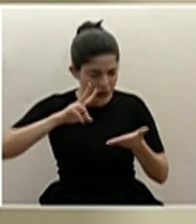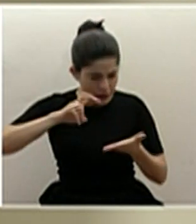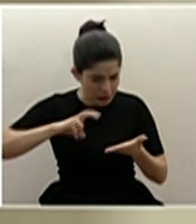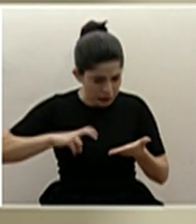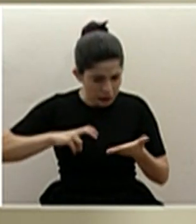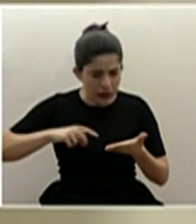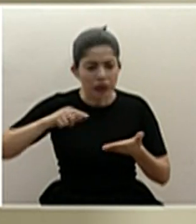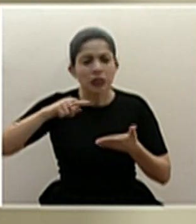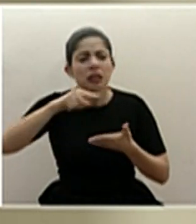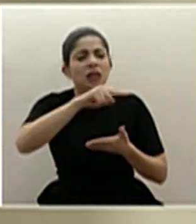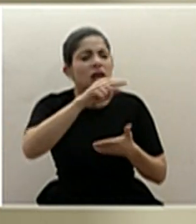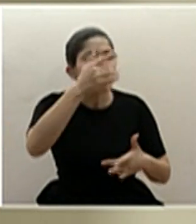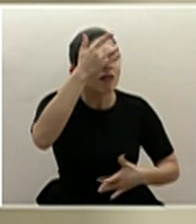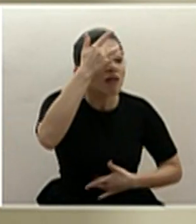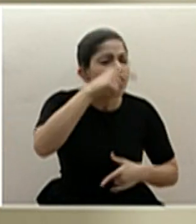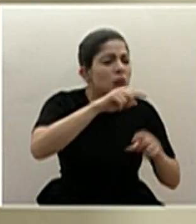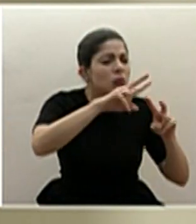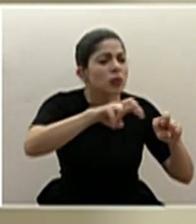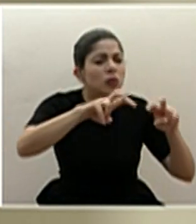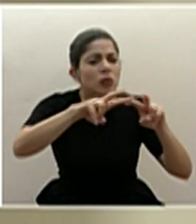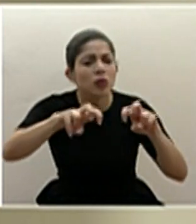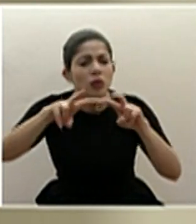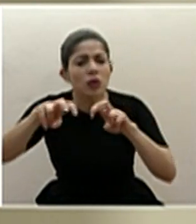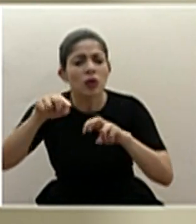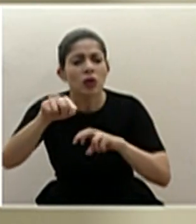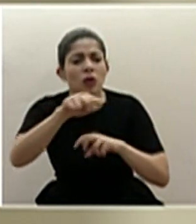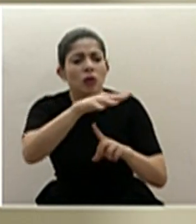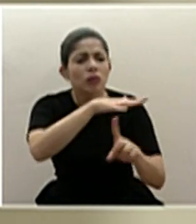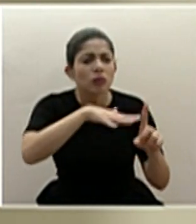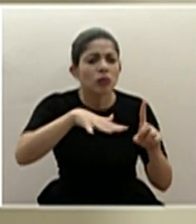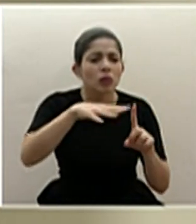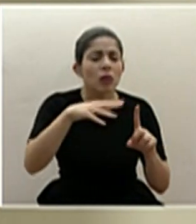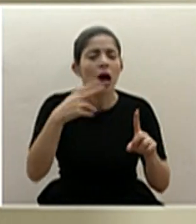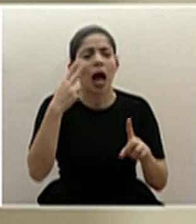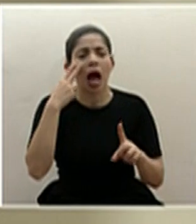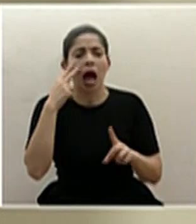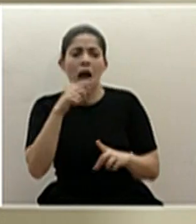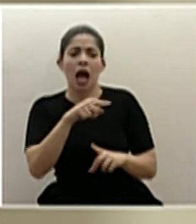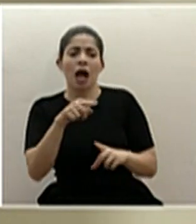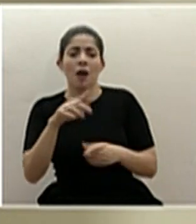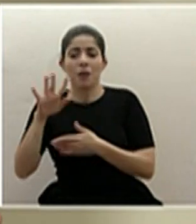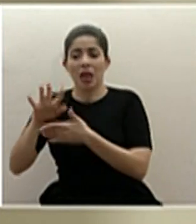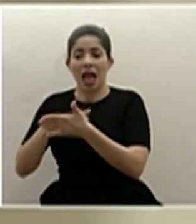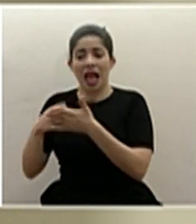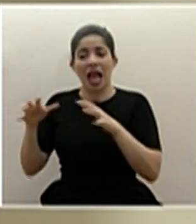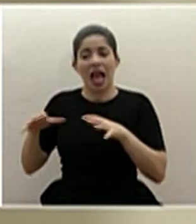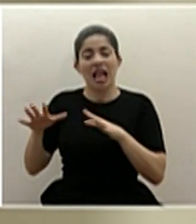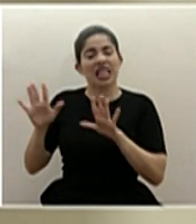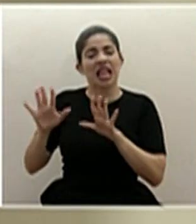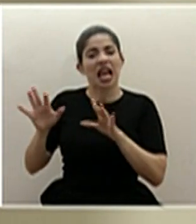la evolución de los casos, para eventualmente decir, no, esta agenda de reactivación pues